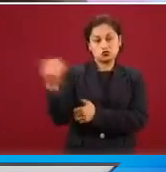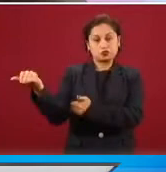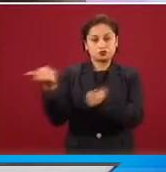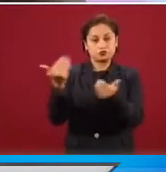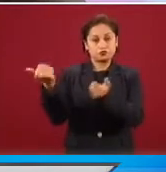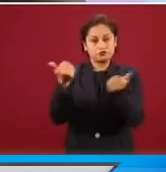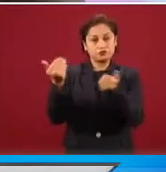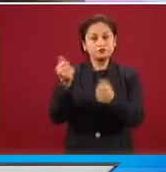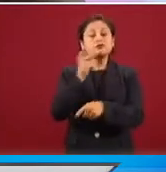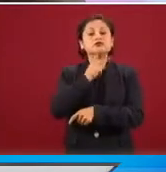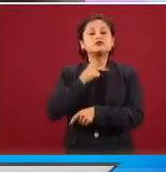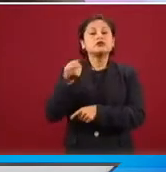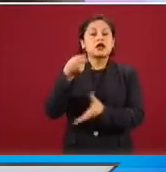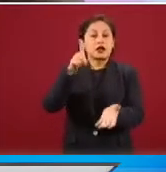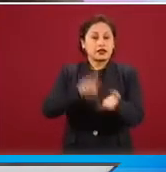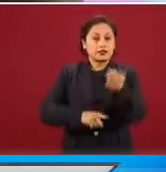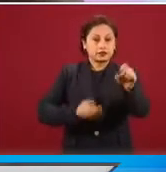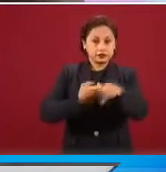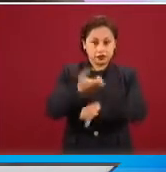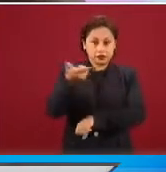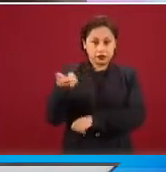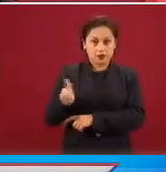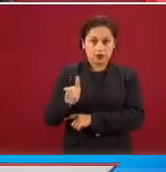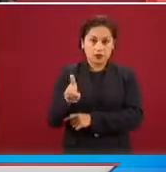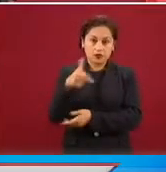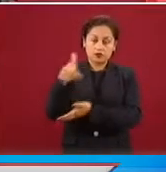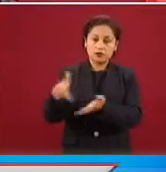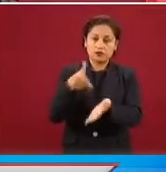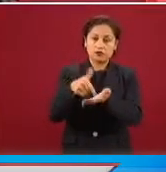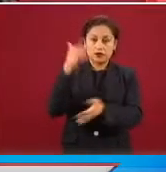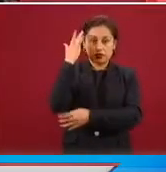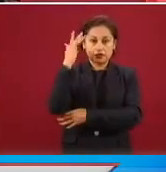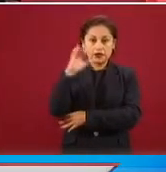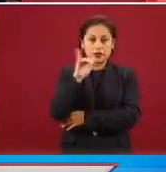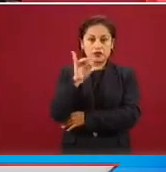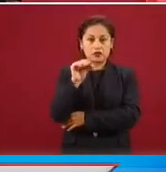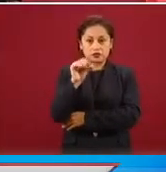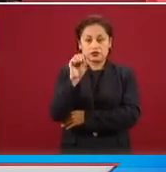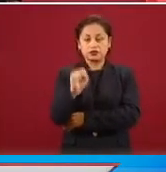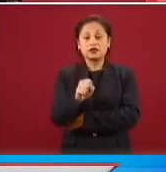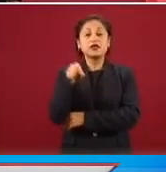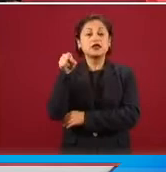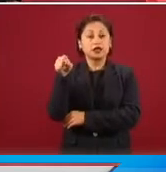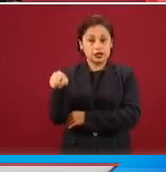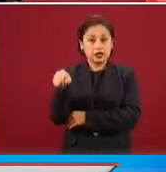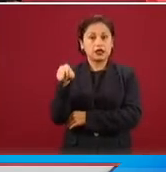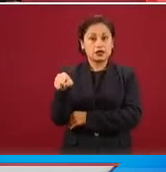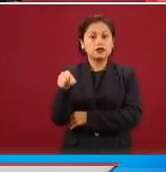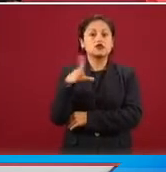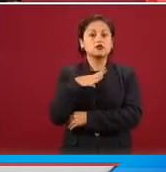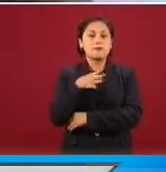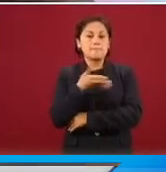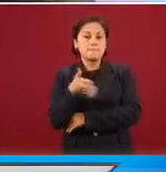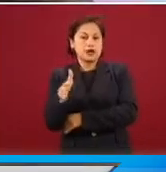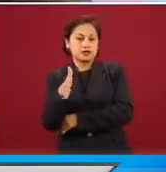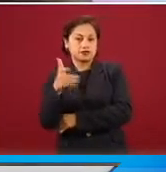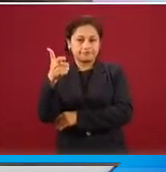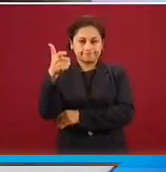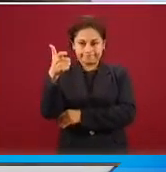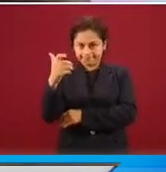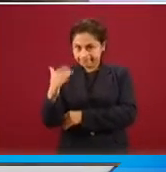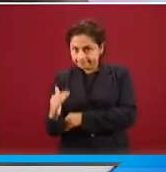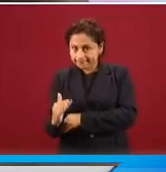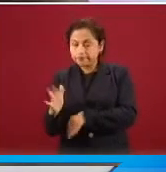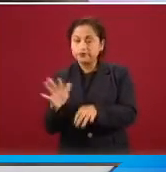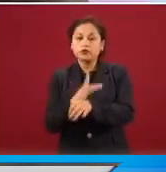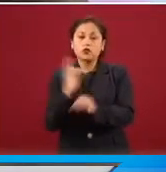a 21.88. Gas LP en cilindros marca Tomsa a 20.19 por kilogramo. Gas LP estacionario marca